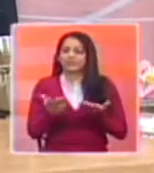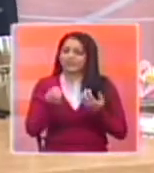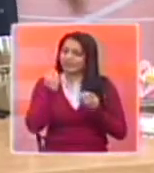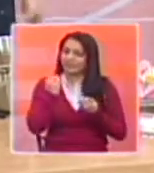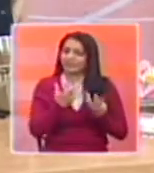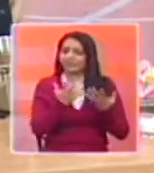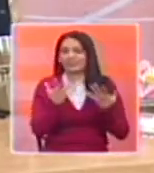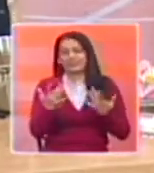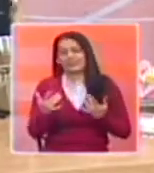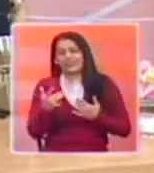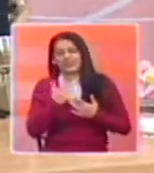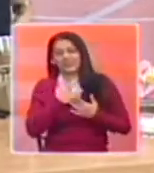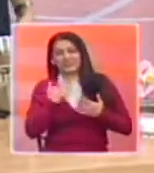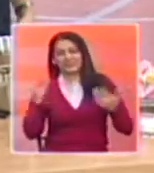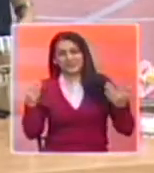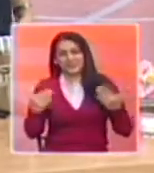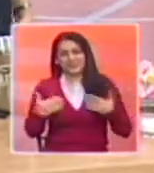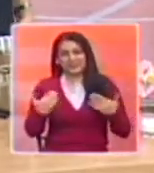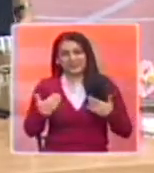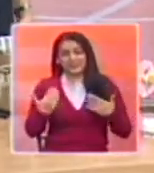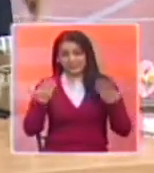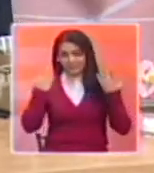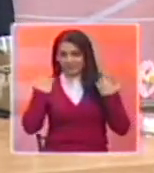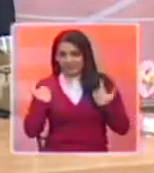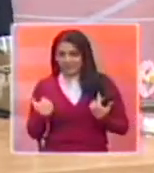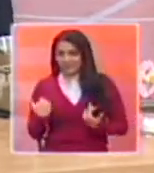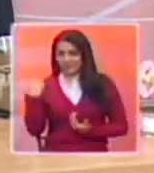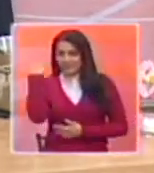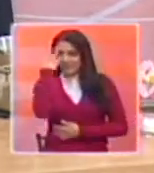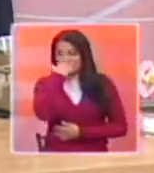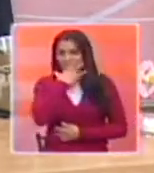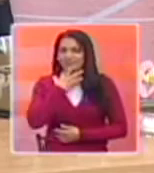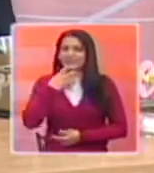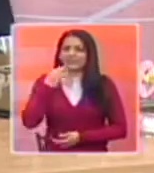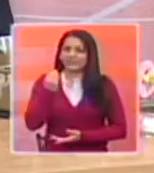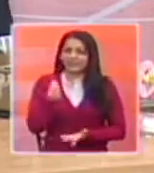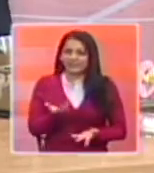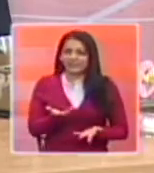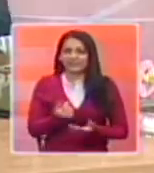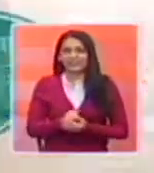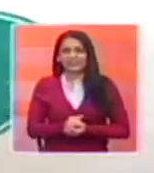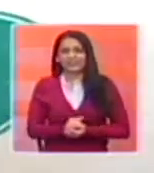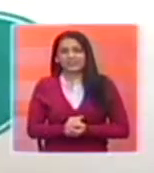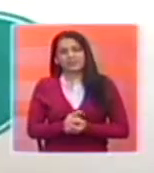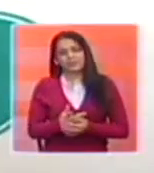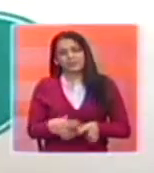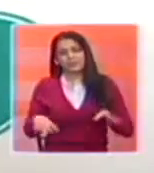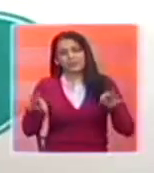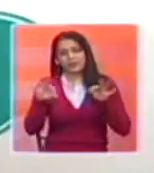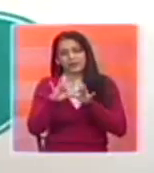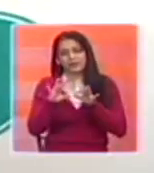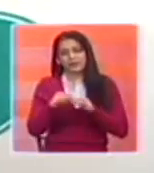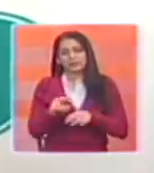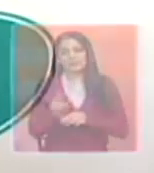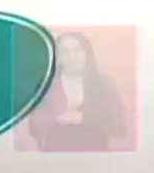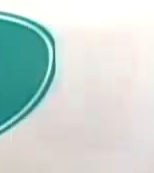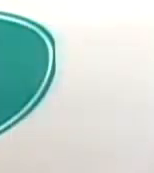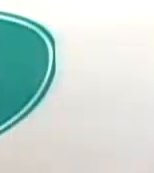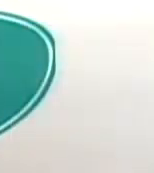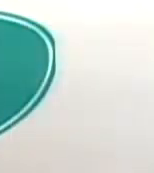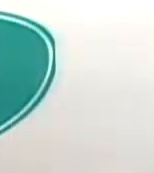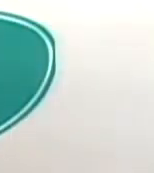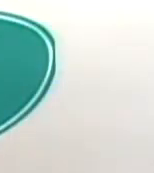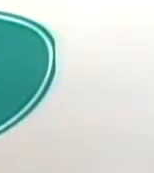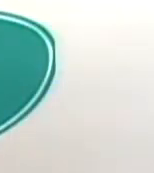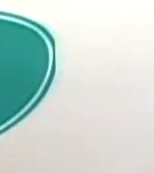contenta que cuando uno tiene ropa guapa, bueno, tiene que utilizar ciclón. Ahorita nos vamos a ir a una pausita y